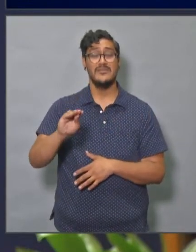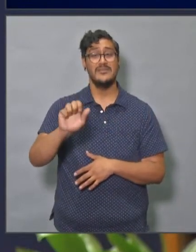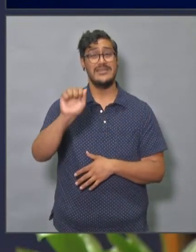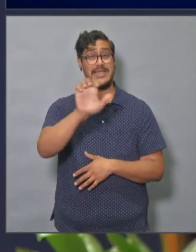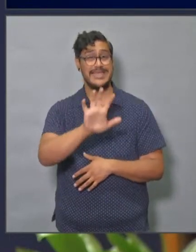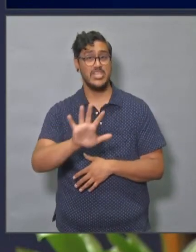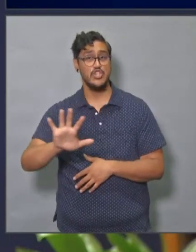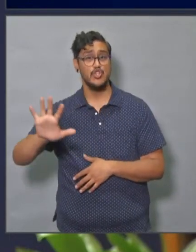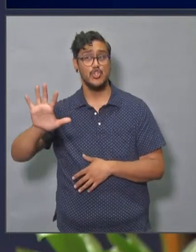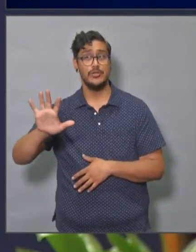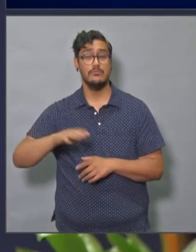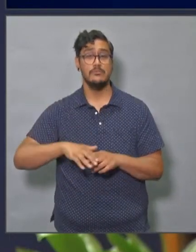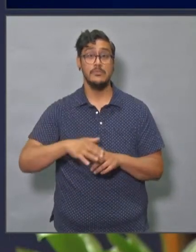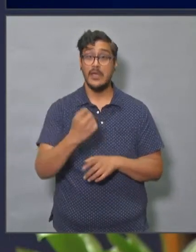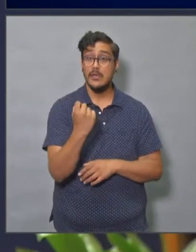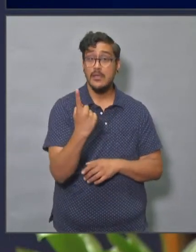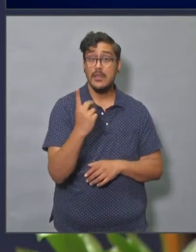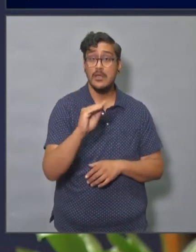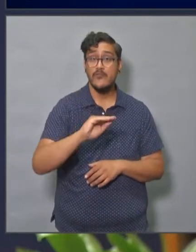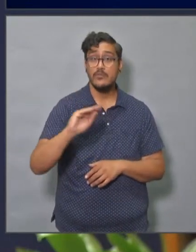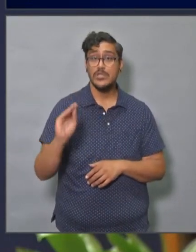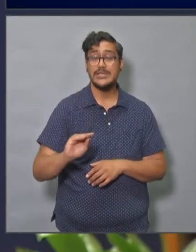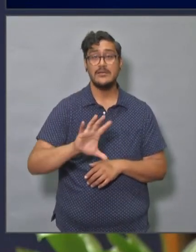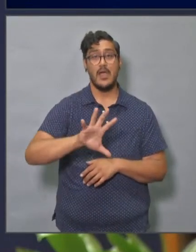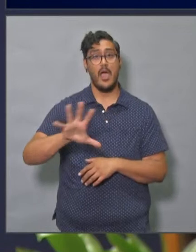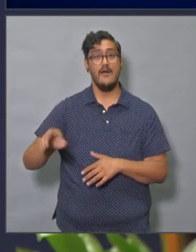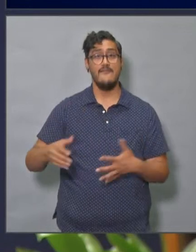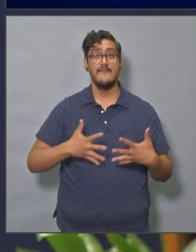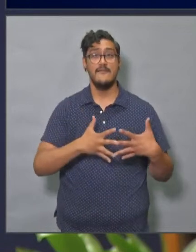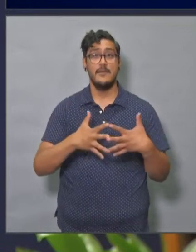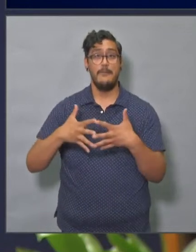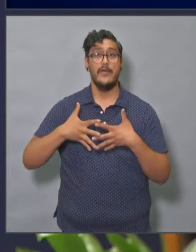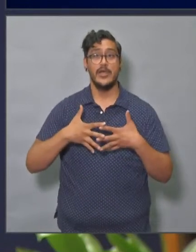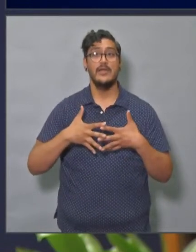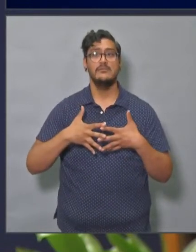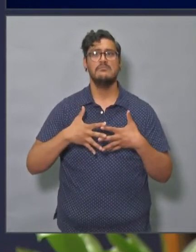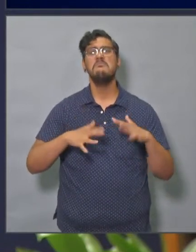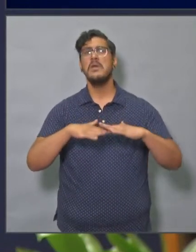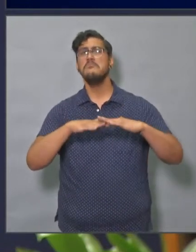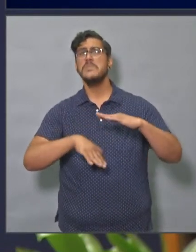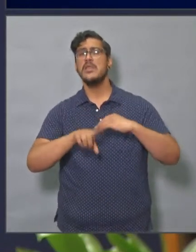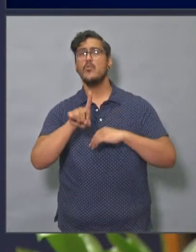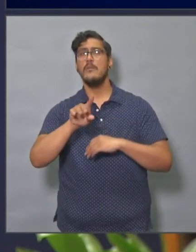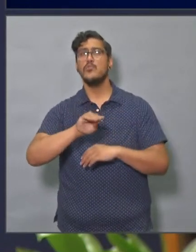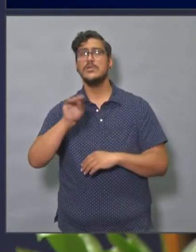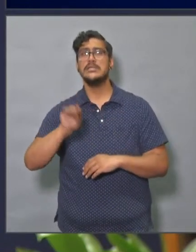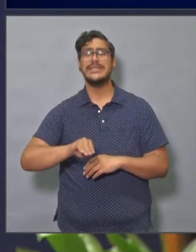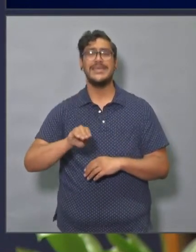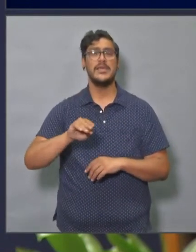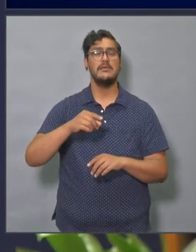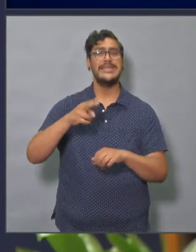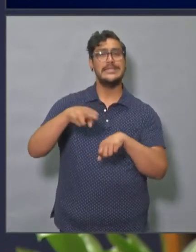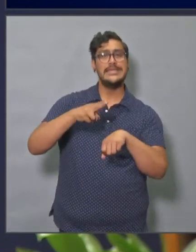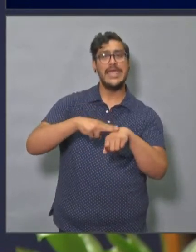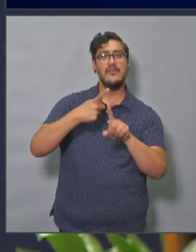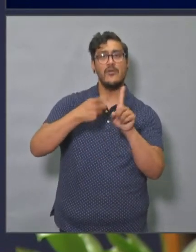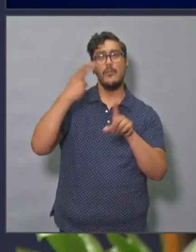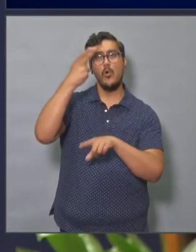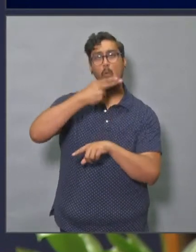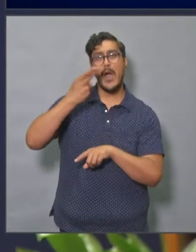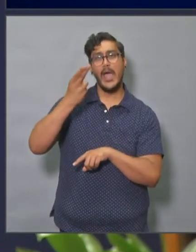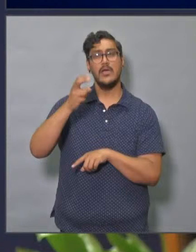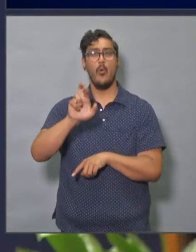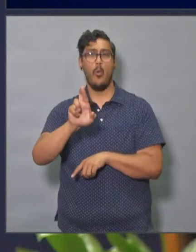asiáticos, el 11% son afroamericanos, menos de 1% son nativos de Hawái o de las islas del